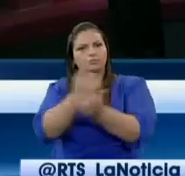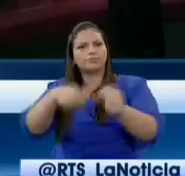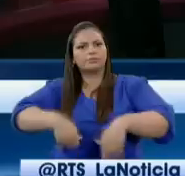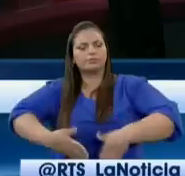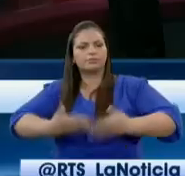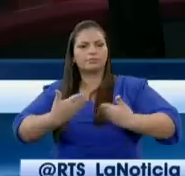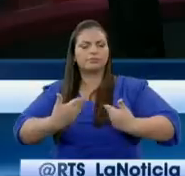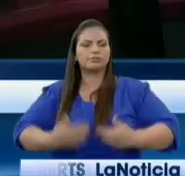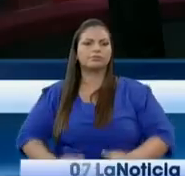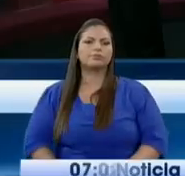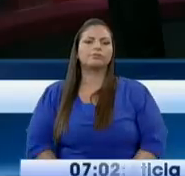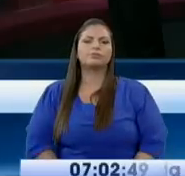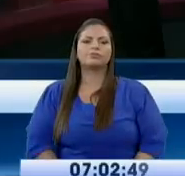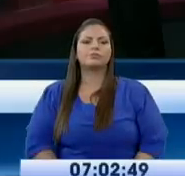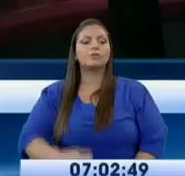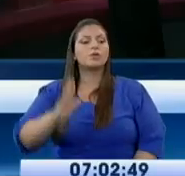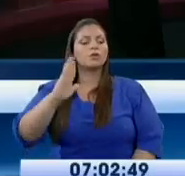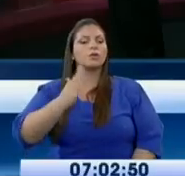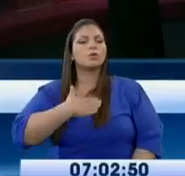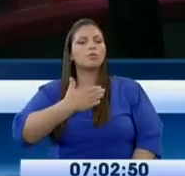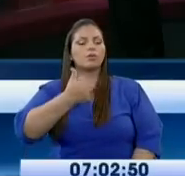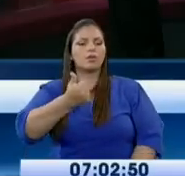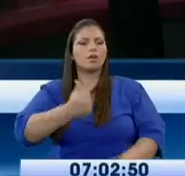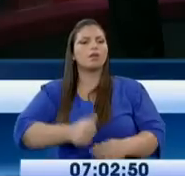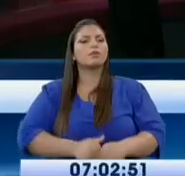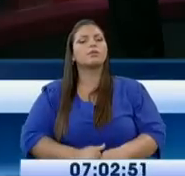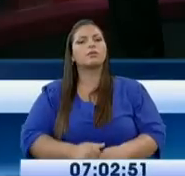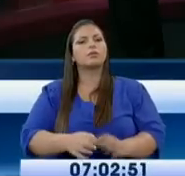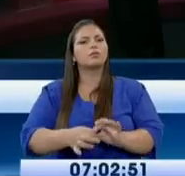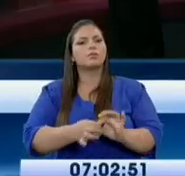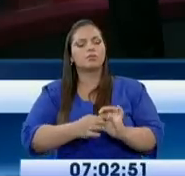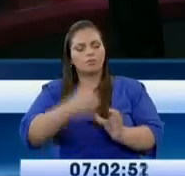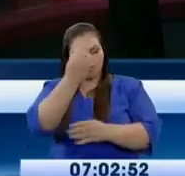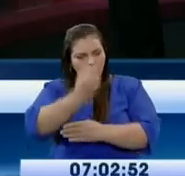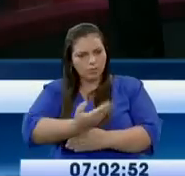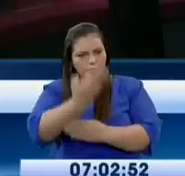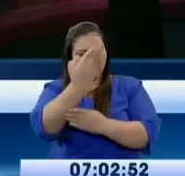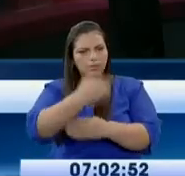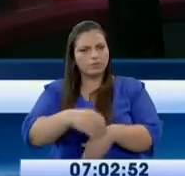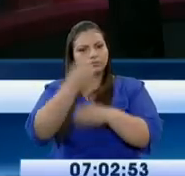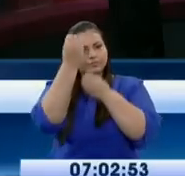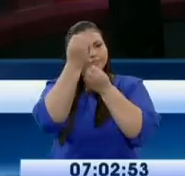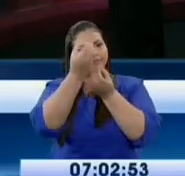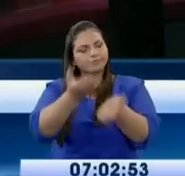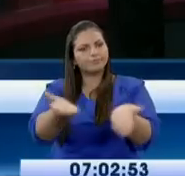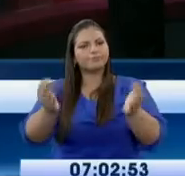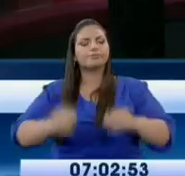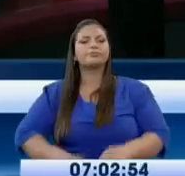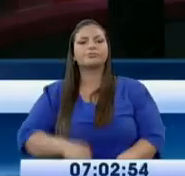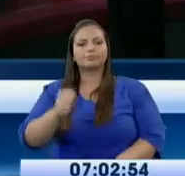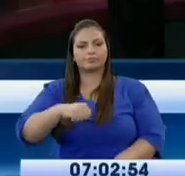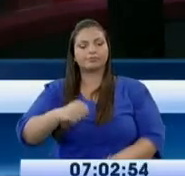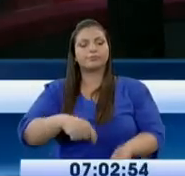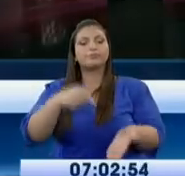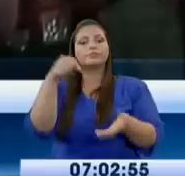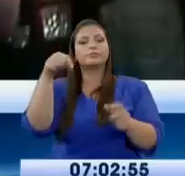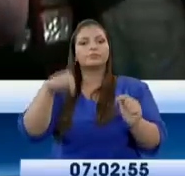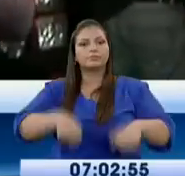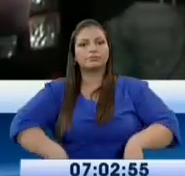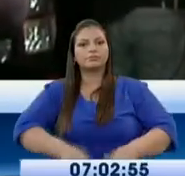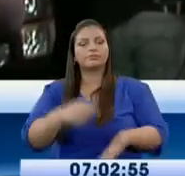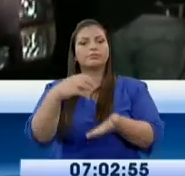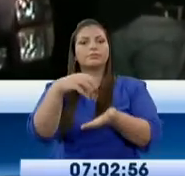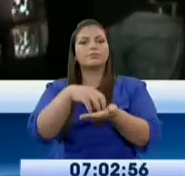¿Qué tal, compañeros? Buenos días. Compañeros, para informarles que aquí en la provincia del Oro se efectuó